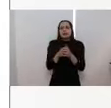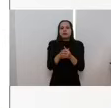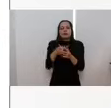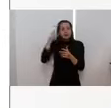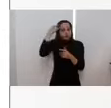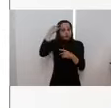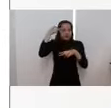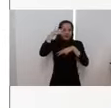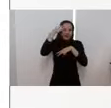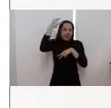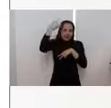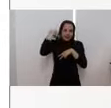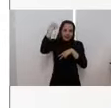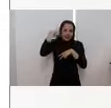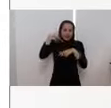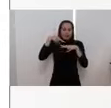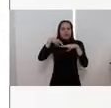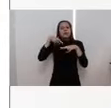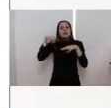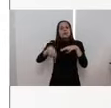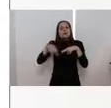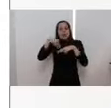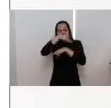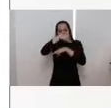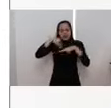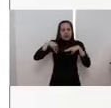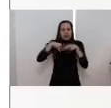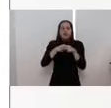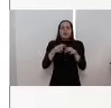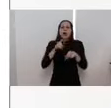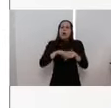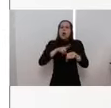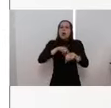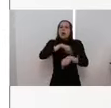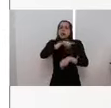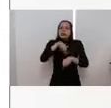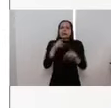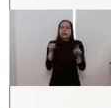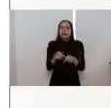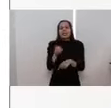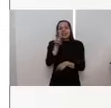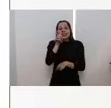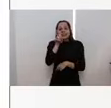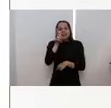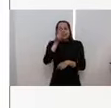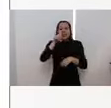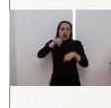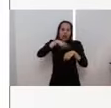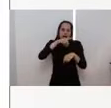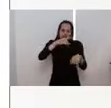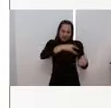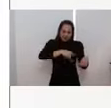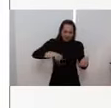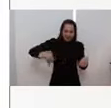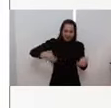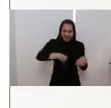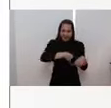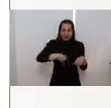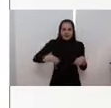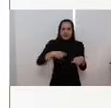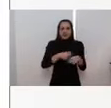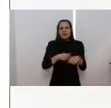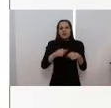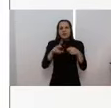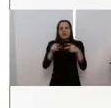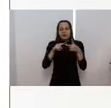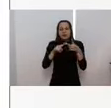19 horas para resonancia magnética y en 7 horas para ecografía y cuatro horas para radiología convencional